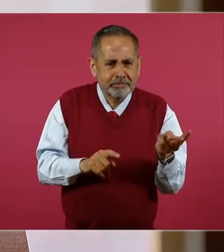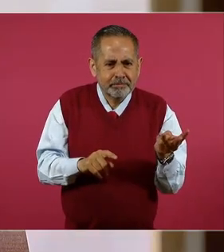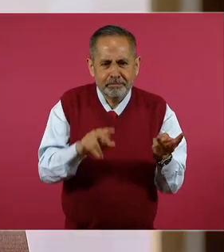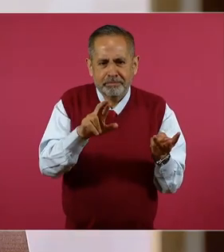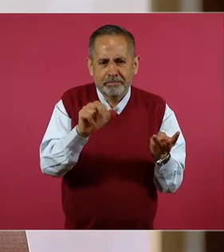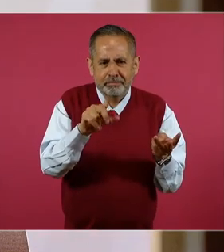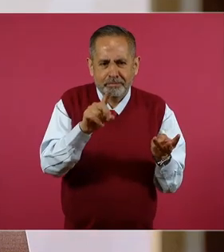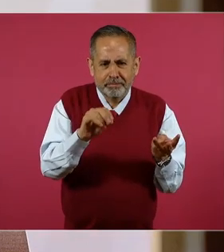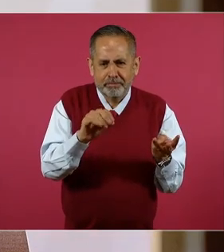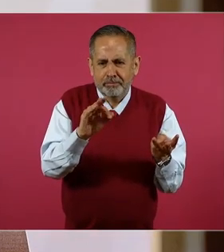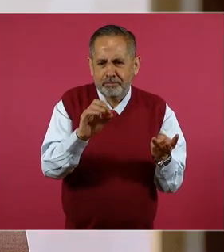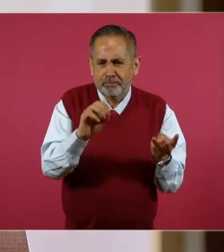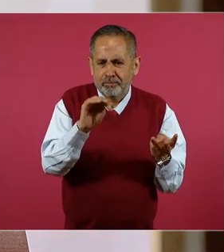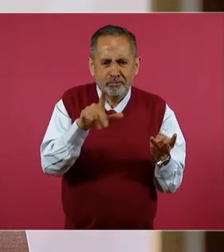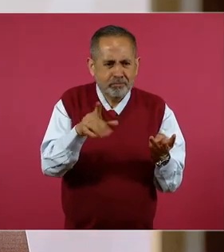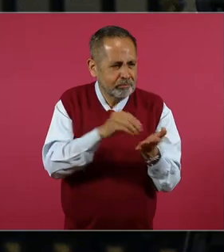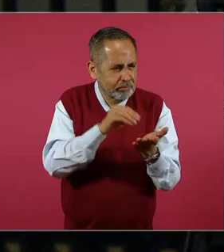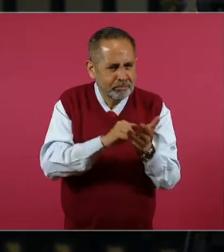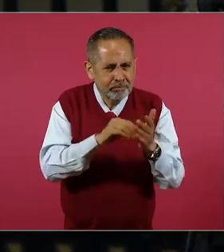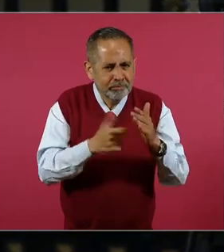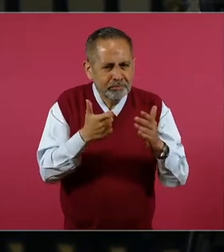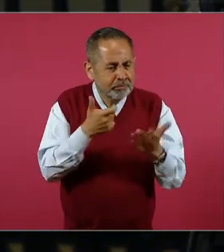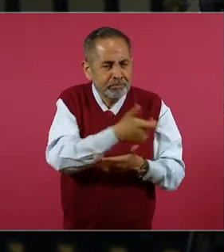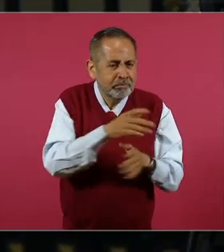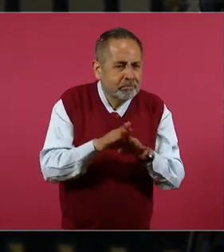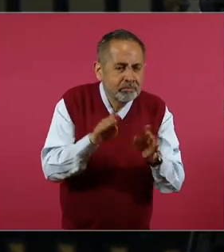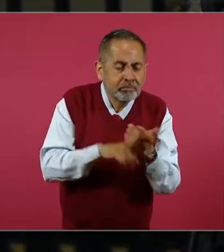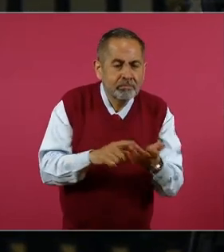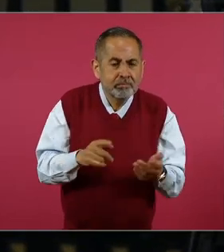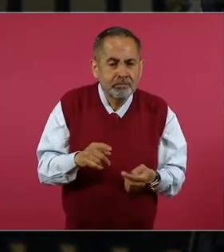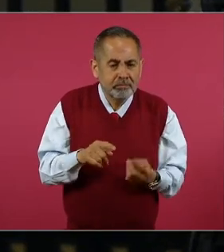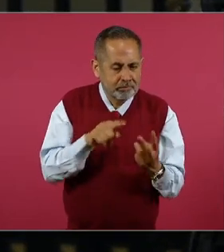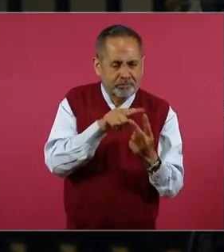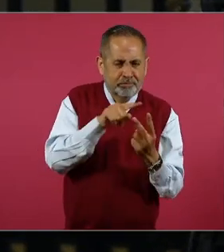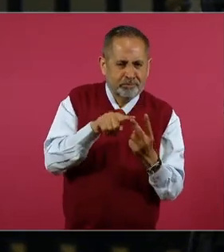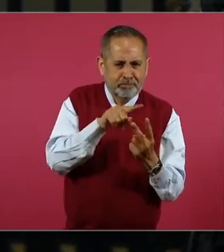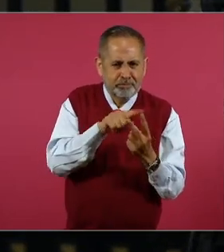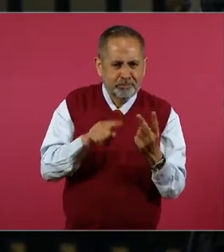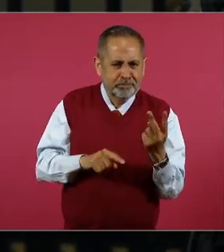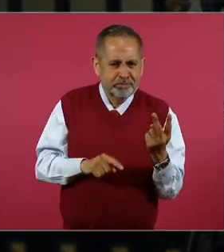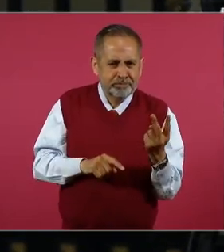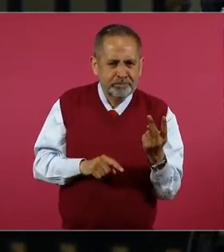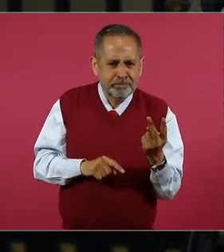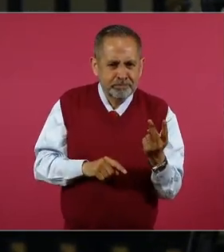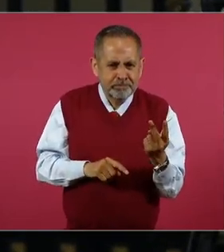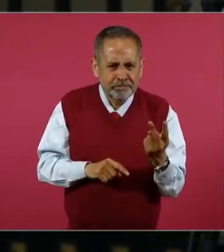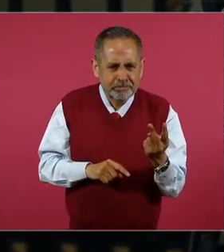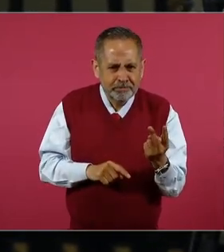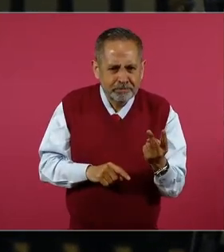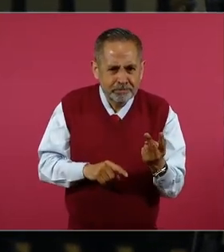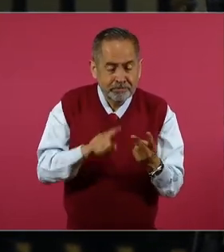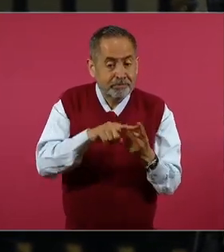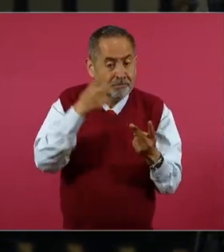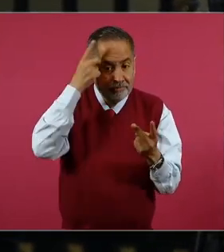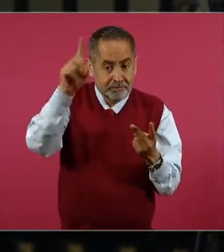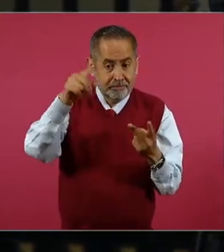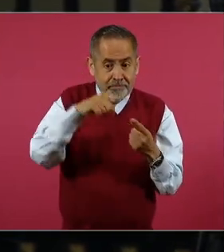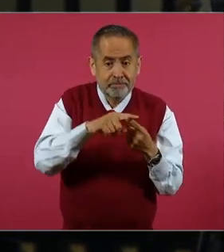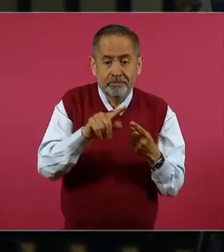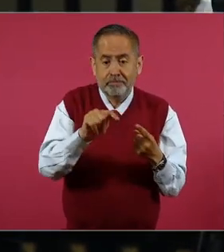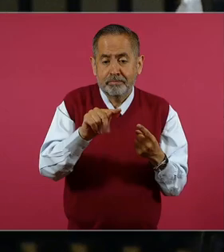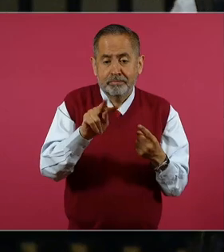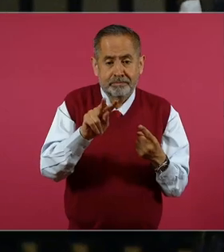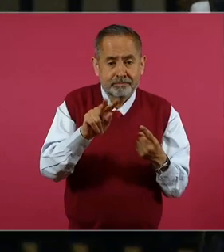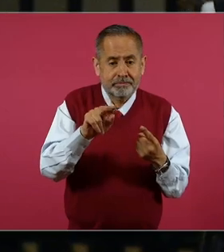Radio Fórmula, solo por mencionar algunos? Y en el caso de los dos primeros, el dueño de TV